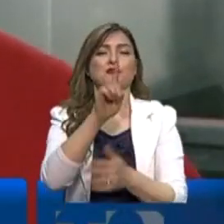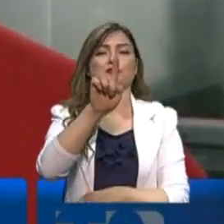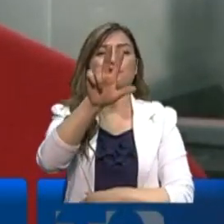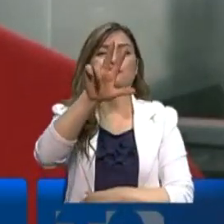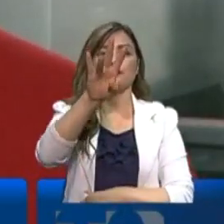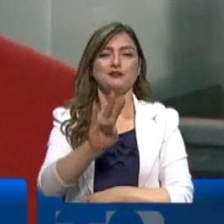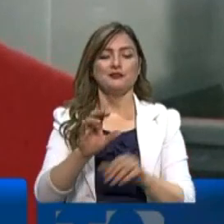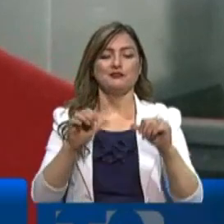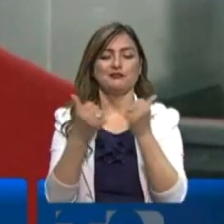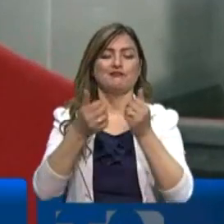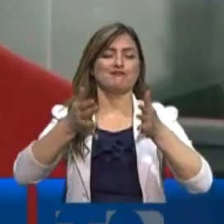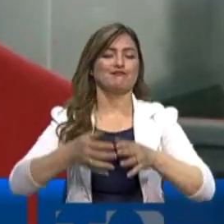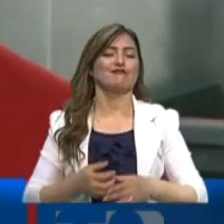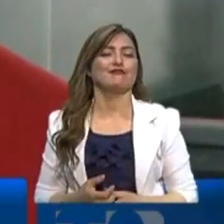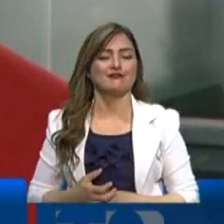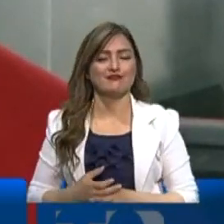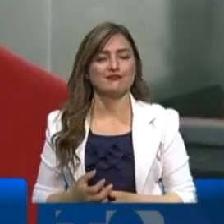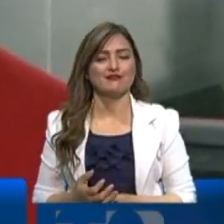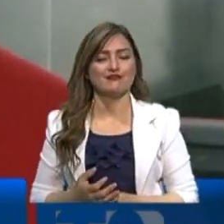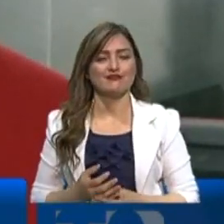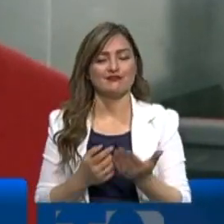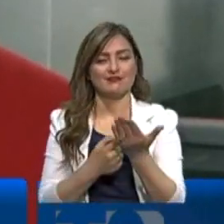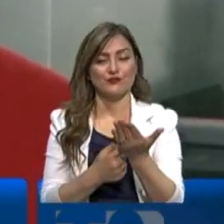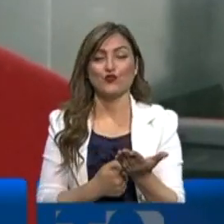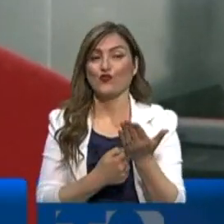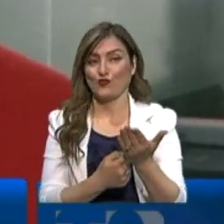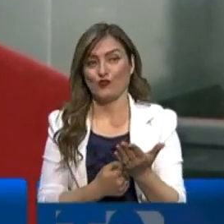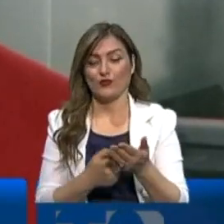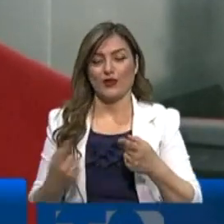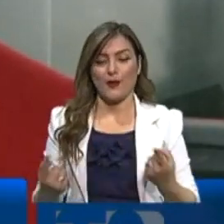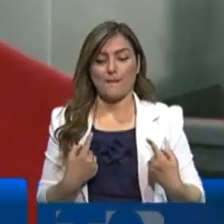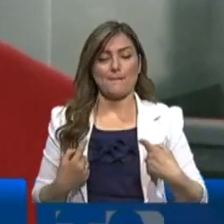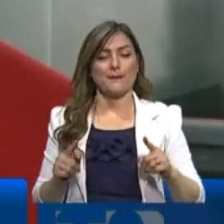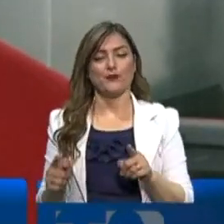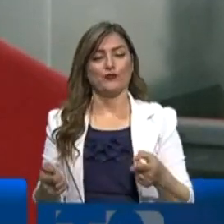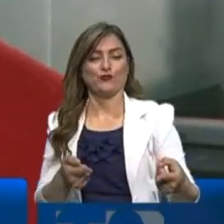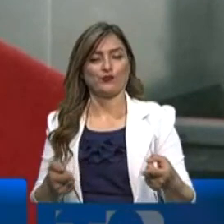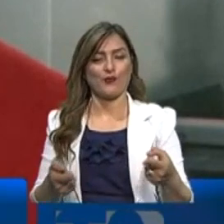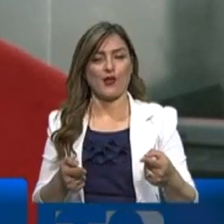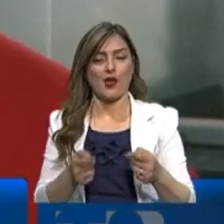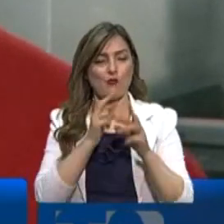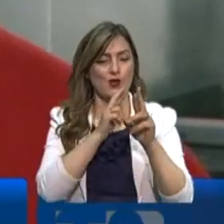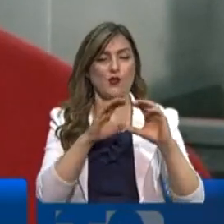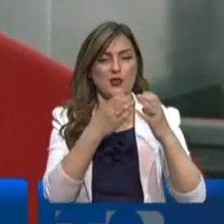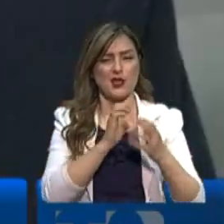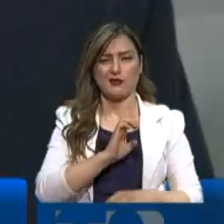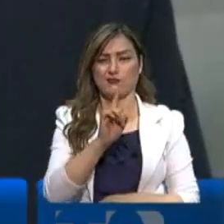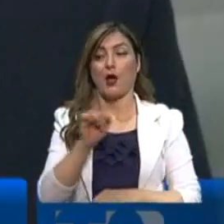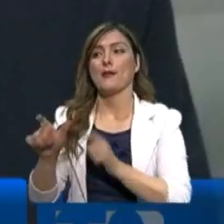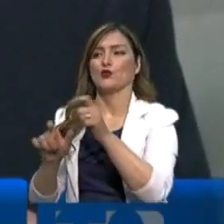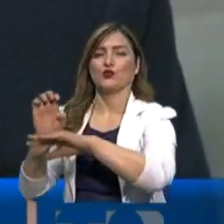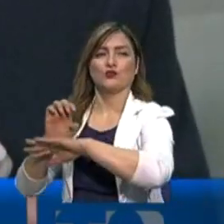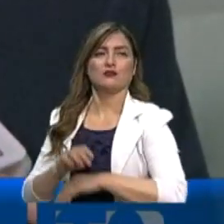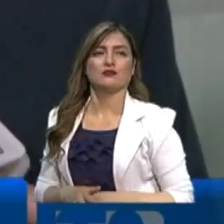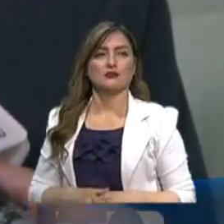137 asambleístas, para que puedan analizar y debatir y den una respuesta no al Comité de Ética, sino al pueblo ecuatoriano. Yo